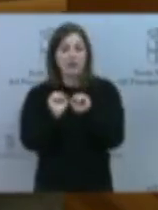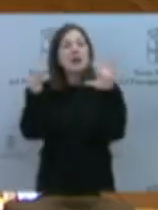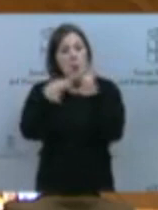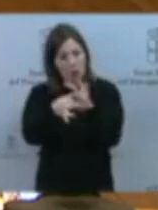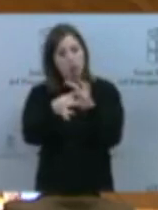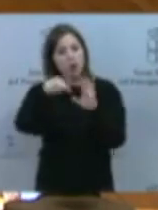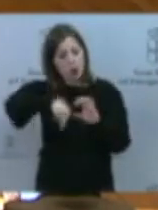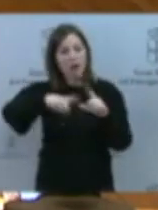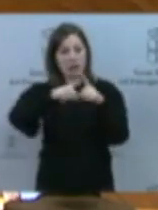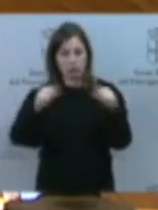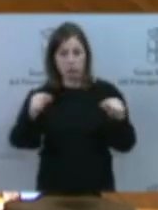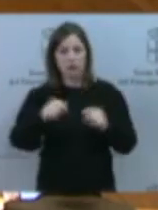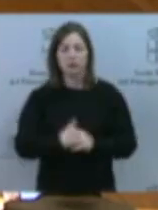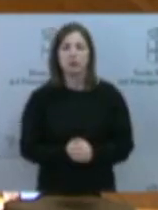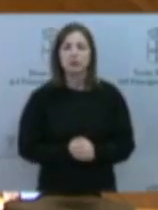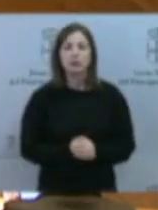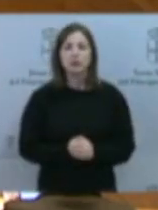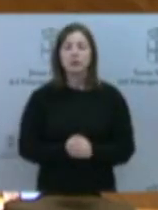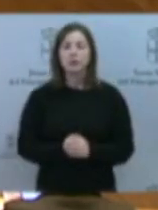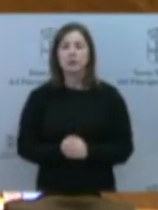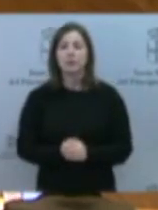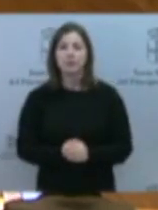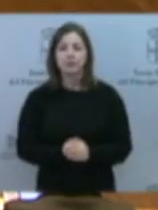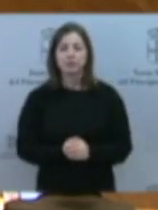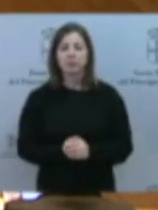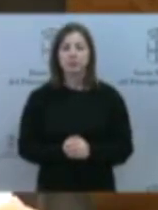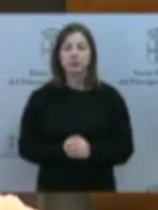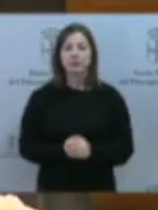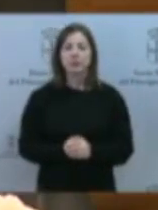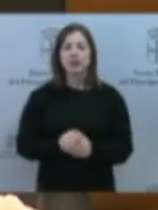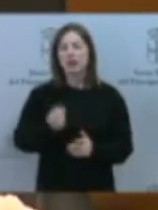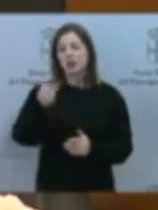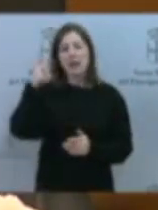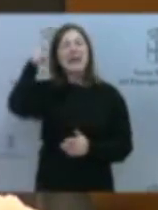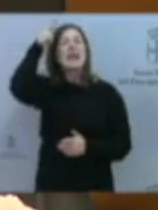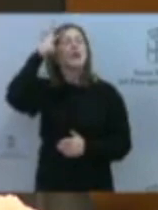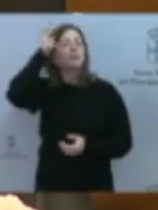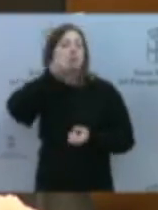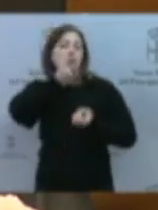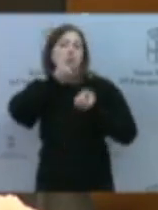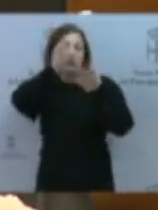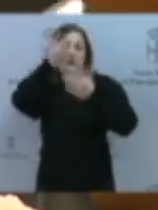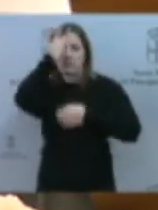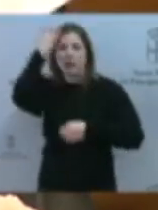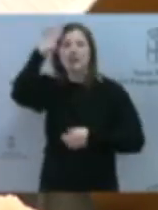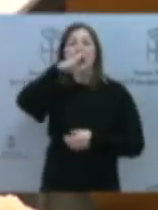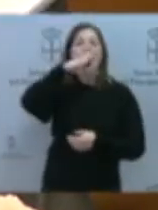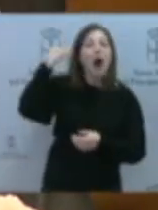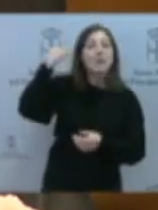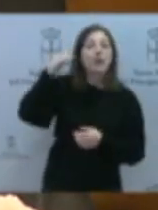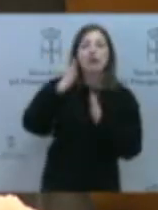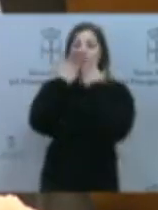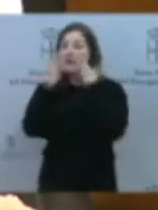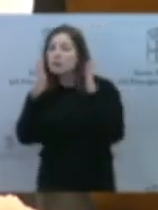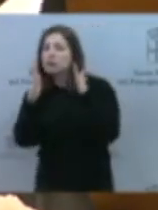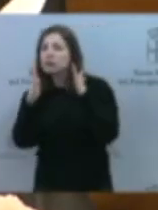territorio. Vamos a plantear una hipótesis. Imaginen ustedes que Amazon y Facebook deciden fusionarse. No parece muy probable, pero aceptemos esta pequeña